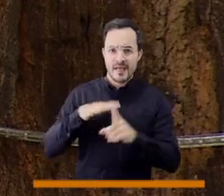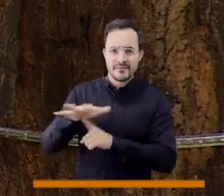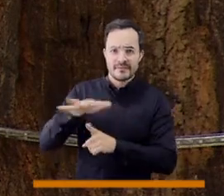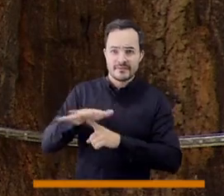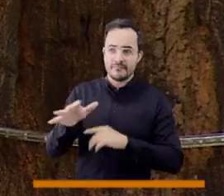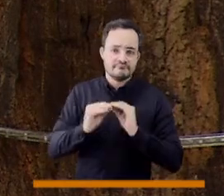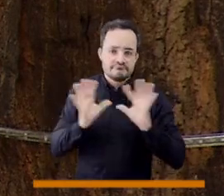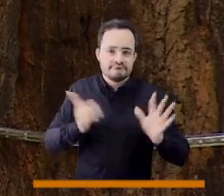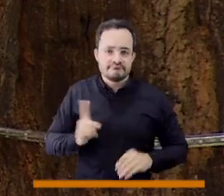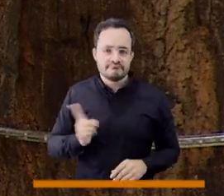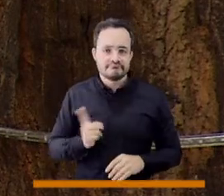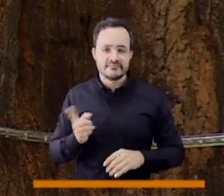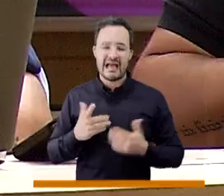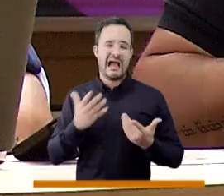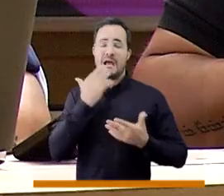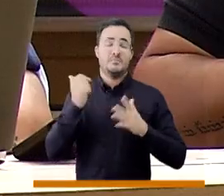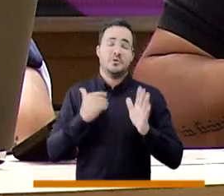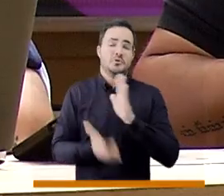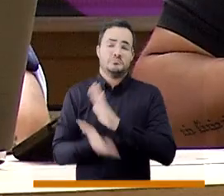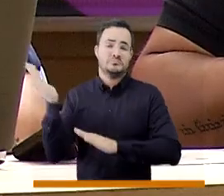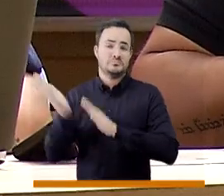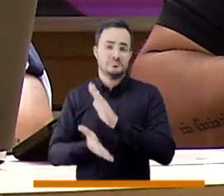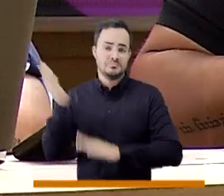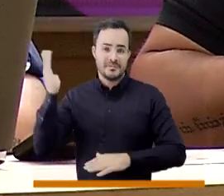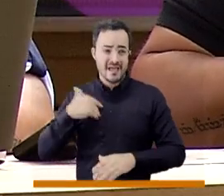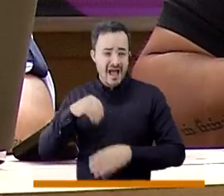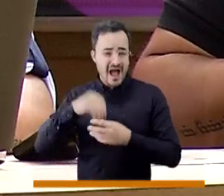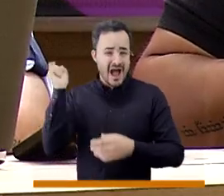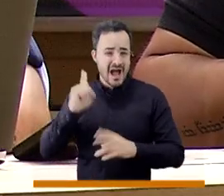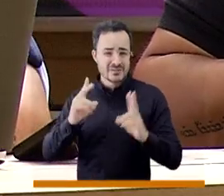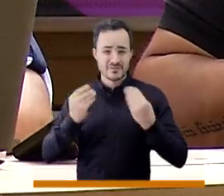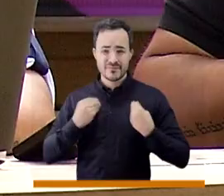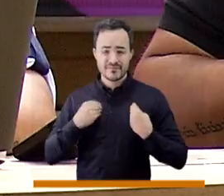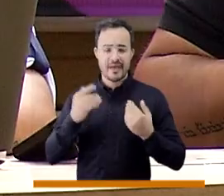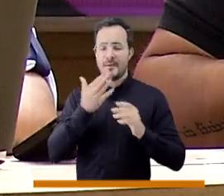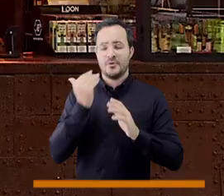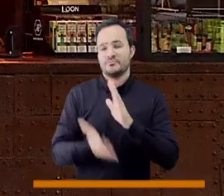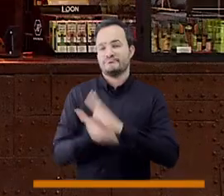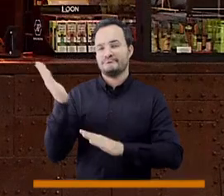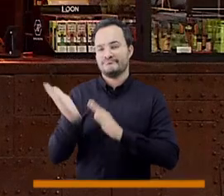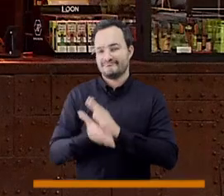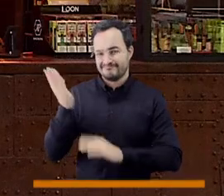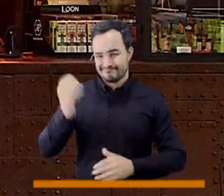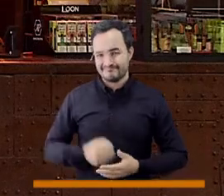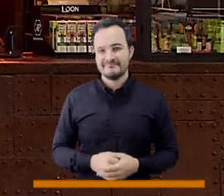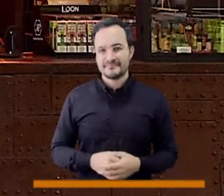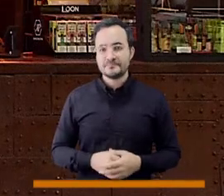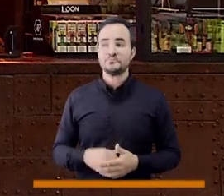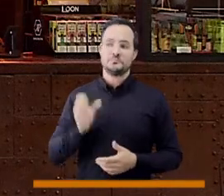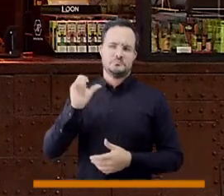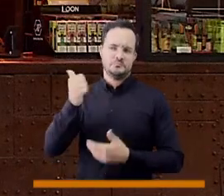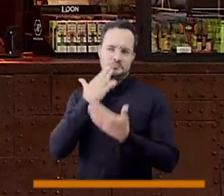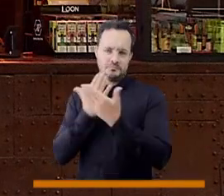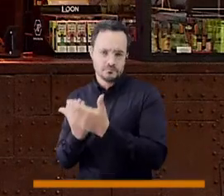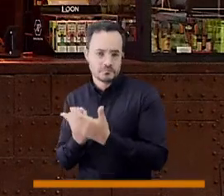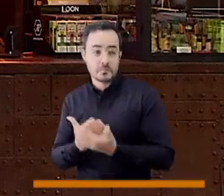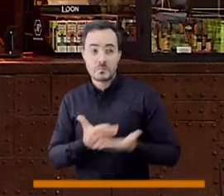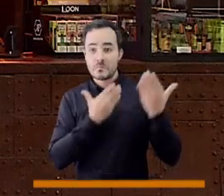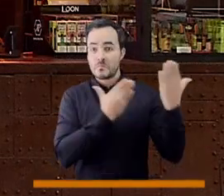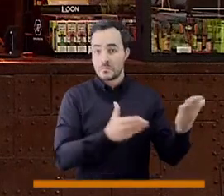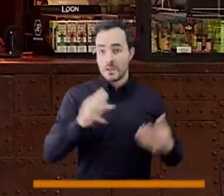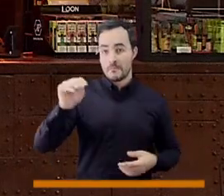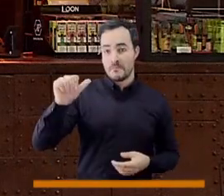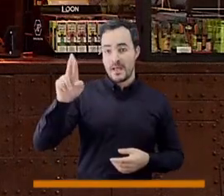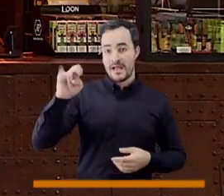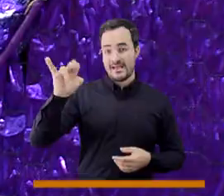afectando esto la calidad de vida de las personas que se ven en la necesidad de desplazarse de sus barrios originales. Muy bien, pues concejal, lo invito a usted